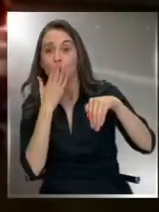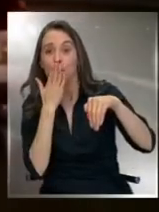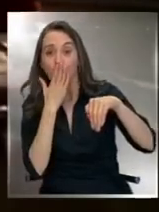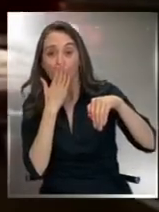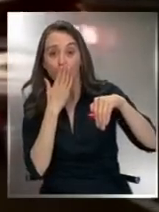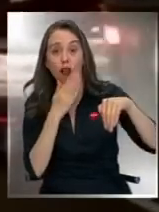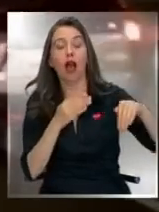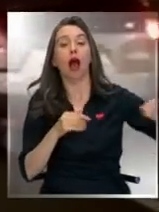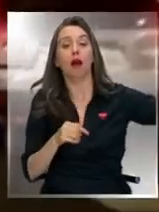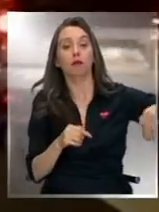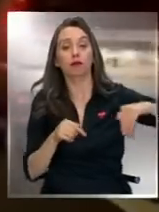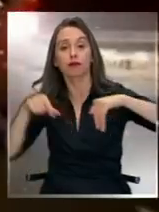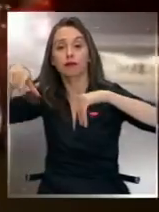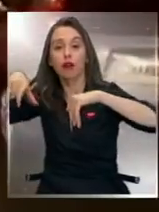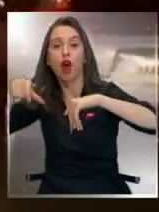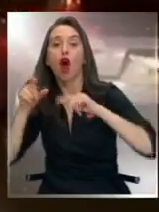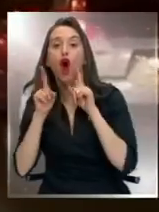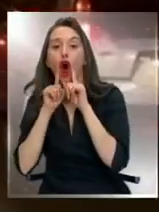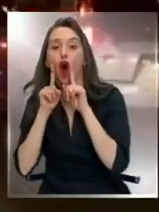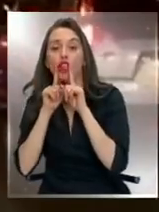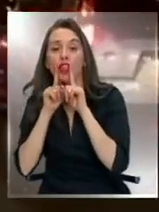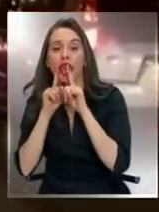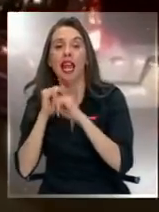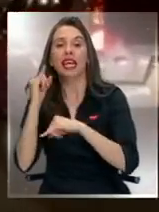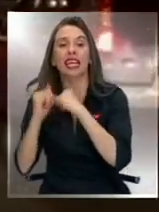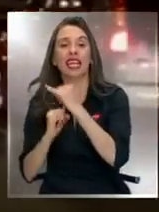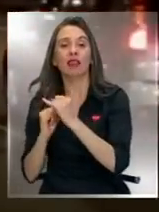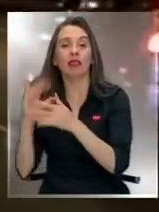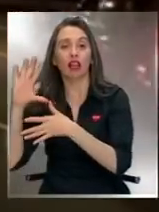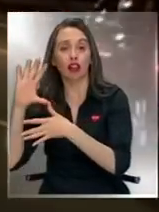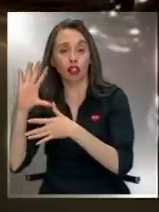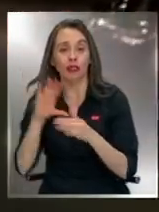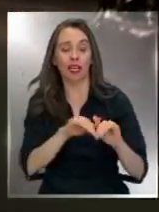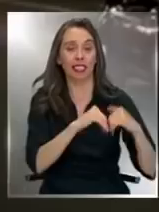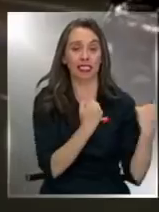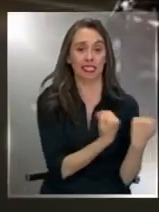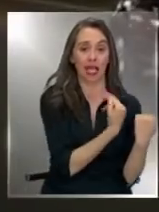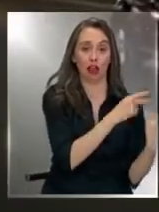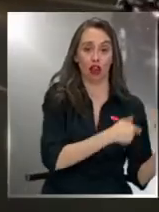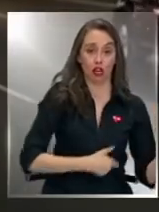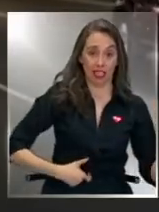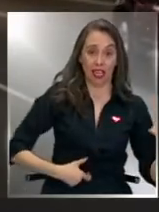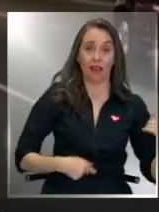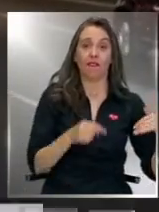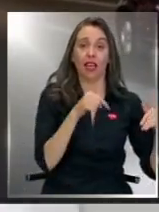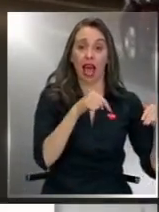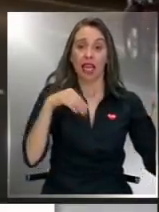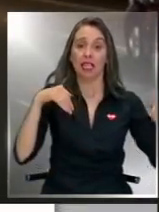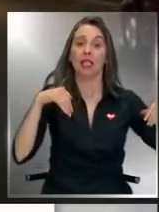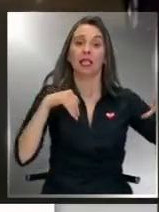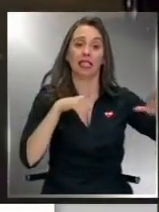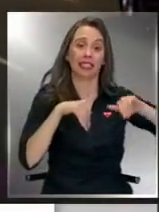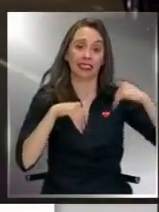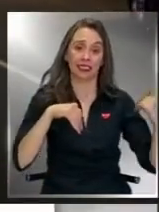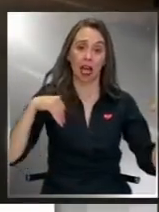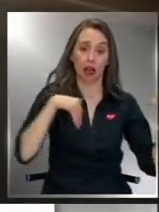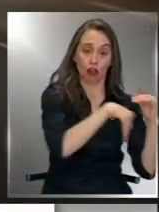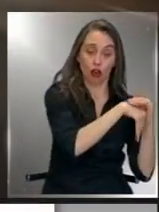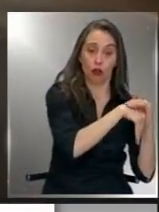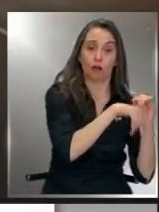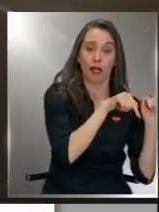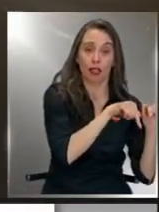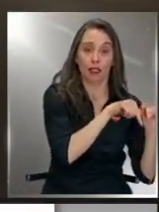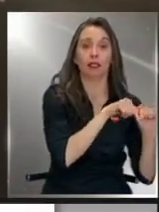hacia el Hotel Intercontinental desde el Estadio Monumental de River Plate, donde se estaba haciendo justamente esta